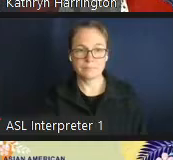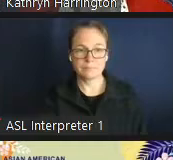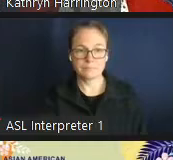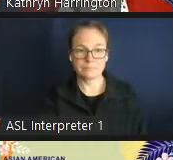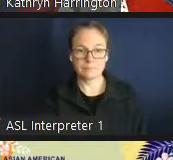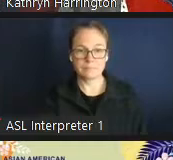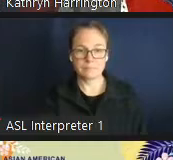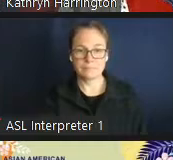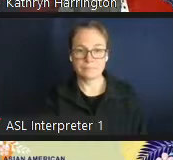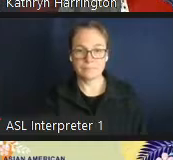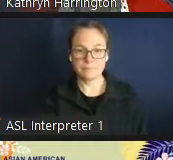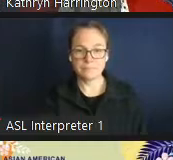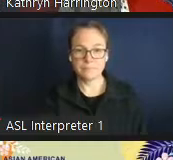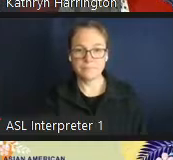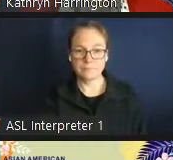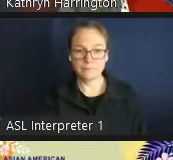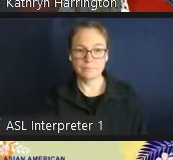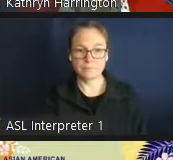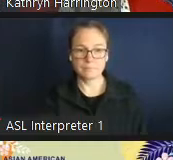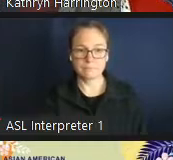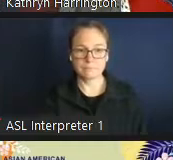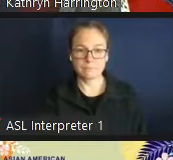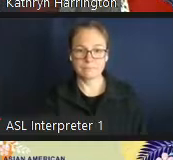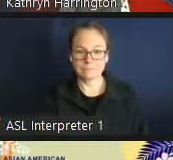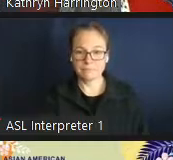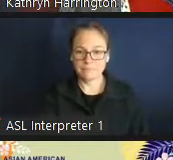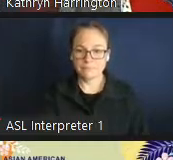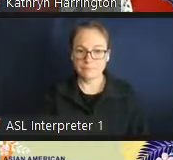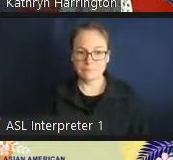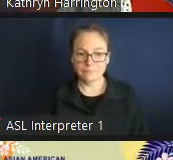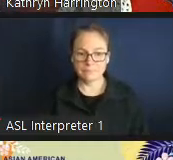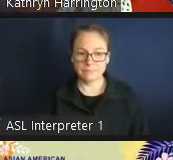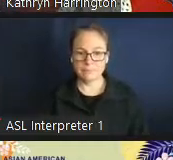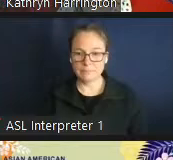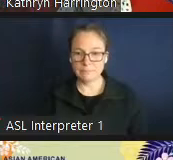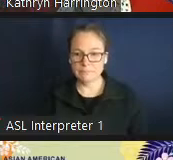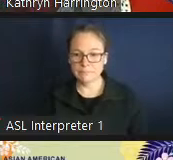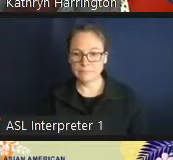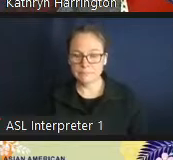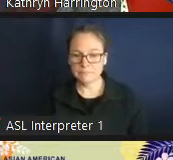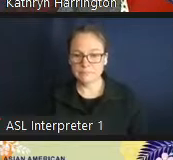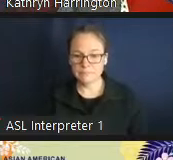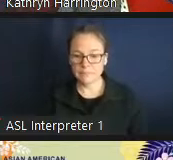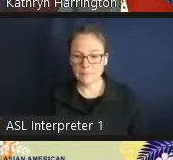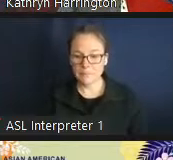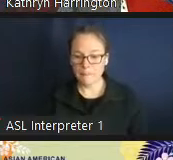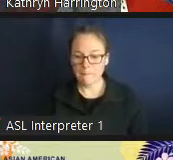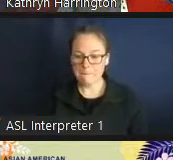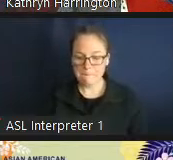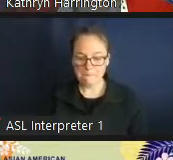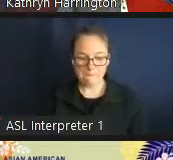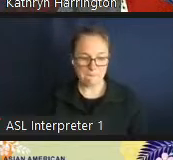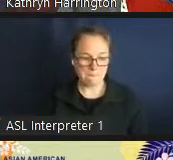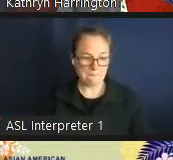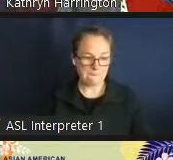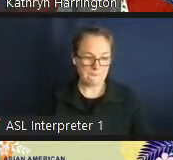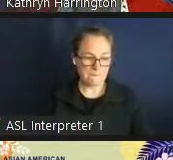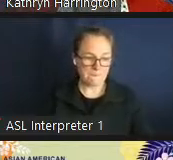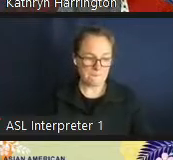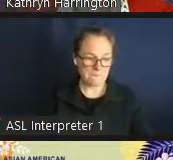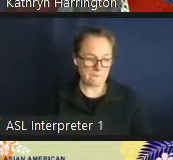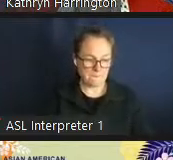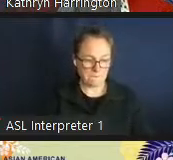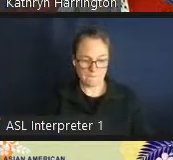gustaría escuchar la presentación hoy. Si se une a través de una computadora de escritorio o portátil, haga clic en el icono de globo